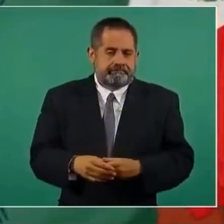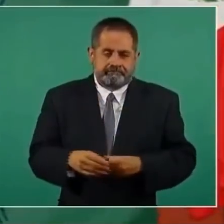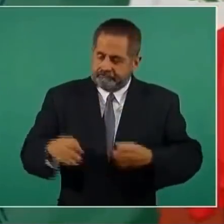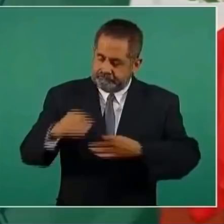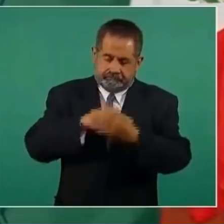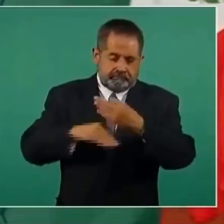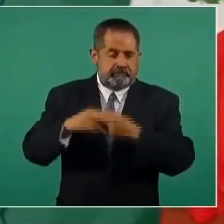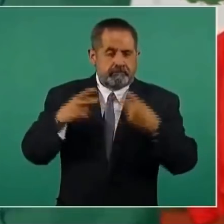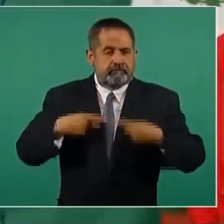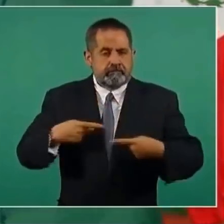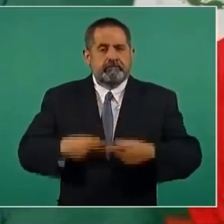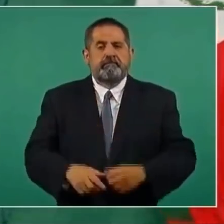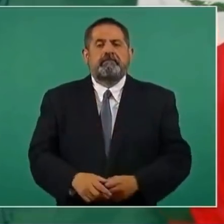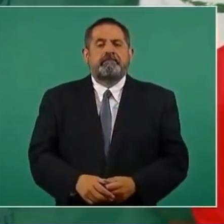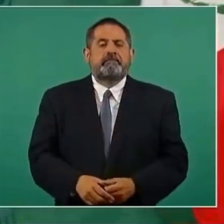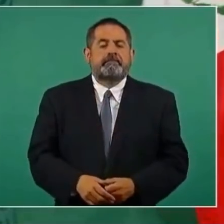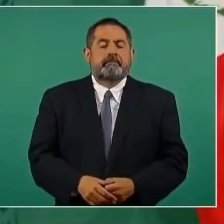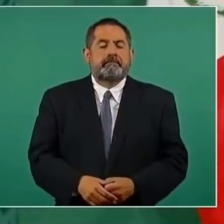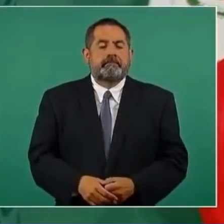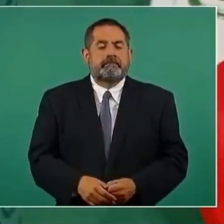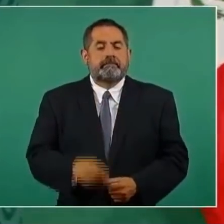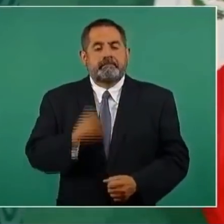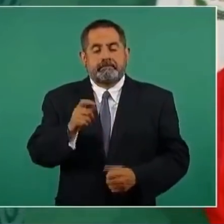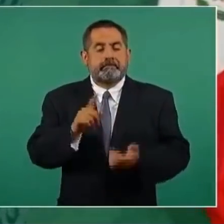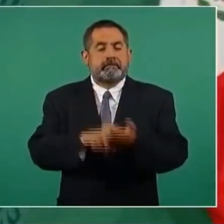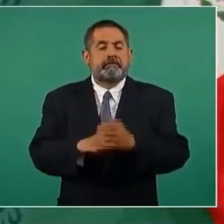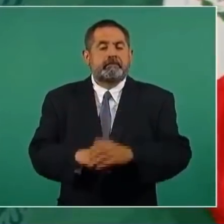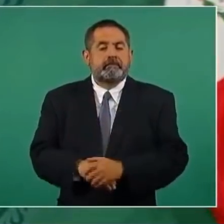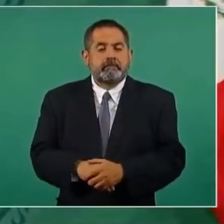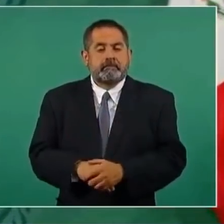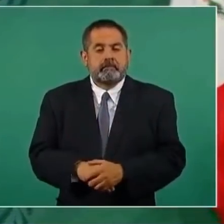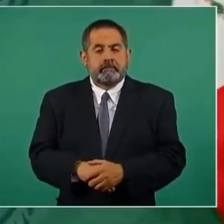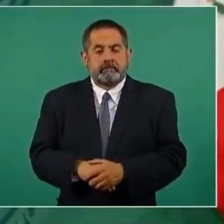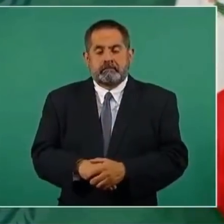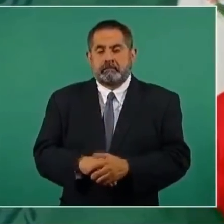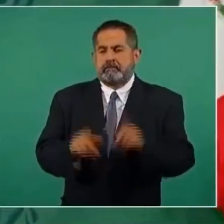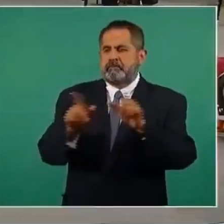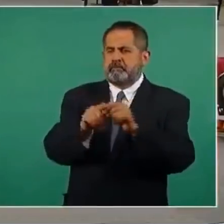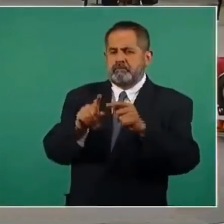todos los ciudadanos, lo piensen bien. Segunda, rápidamente dos preguntas.